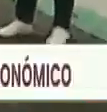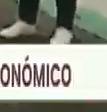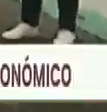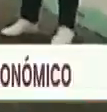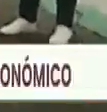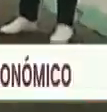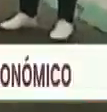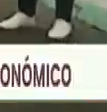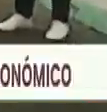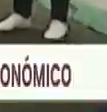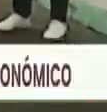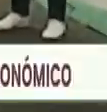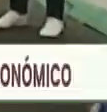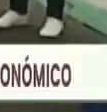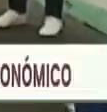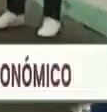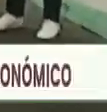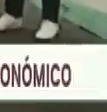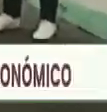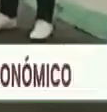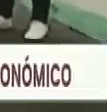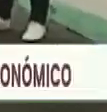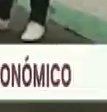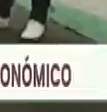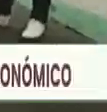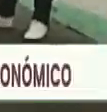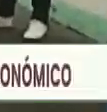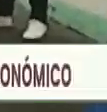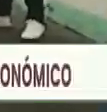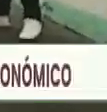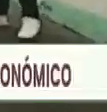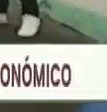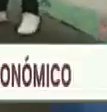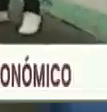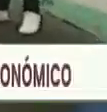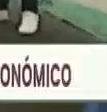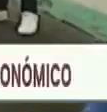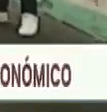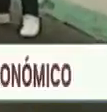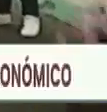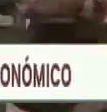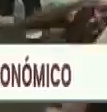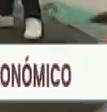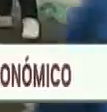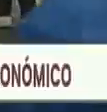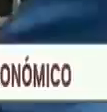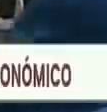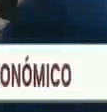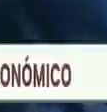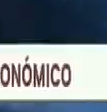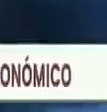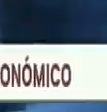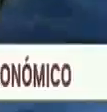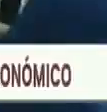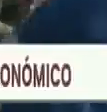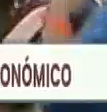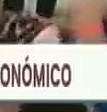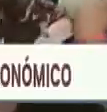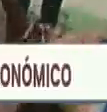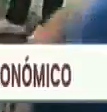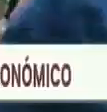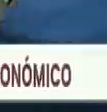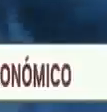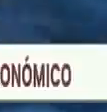hora, ya ninguna hora, ya ninguna hora. Yo tengo una burra briosa y andadora, que no